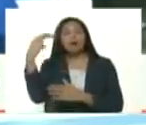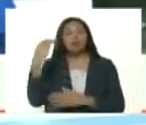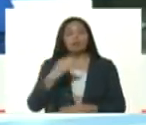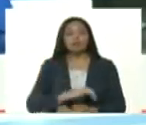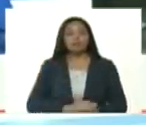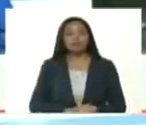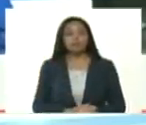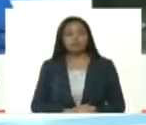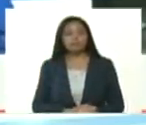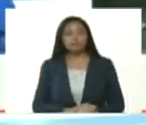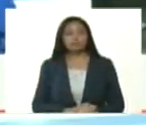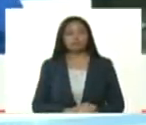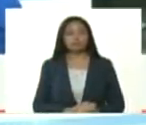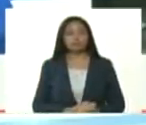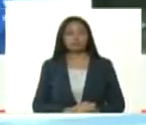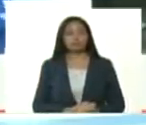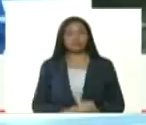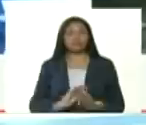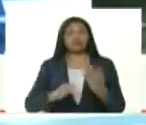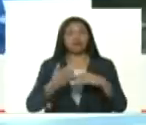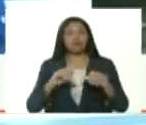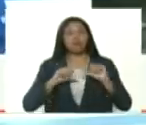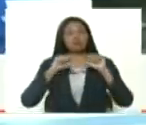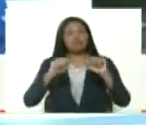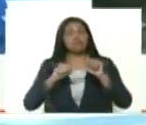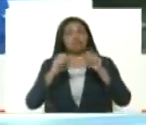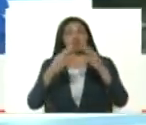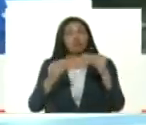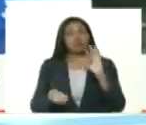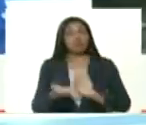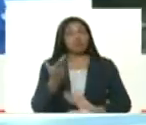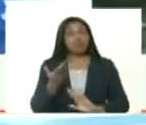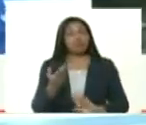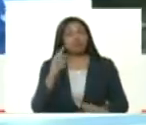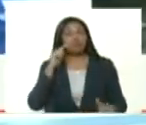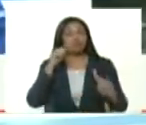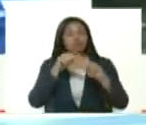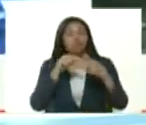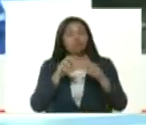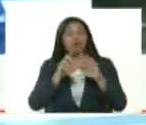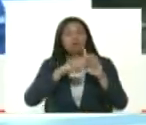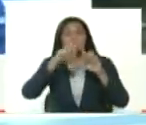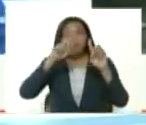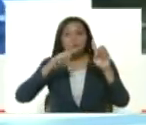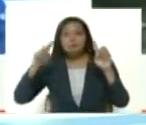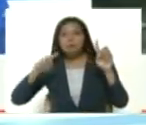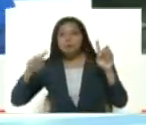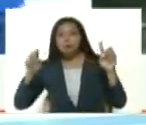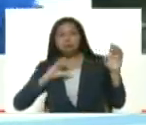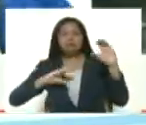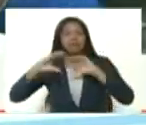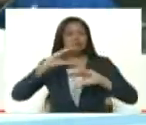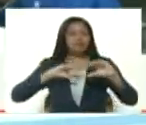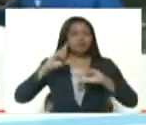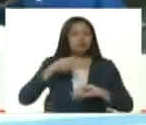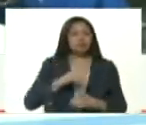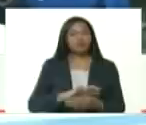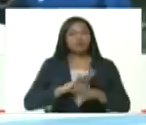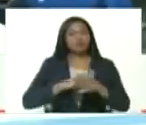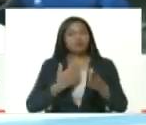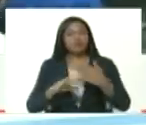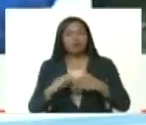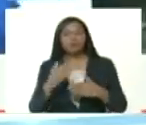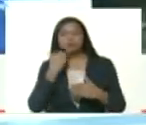Colombia. Así que vamos avanzando. Todo esto es muy importante desde el punto de vista estadístico, científico, porque